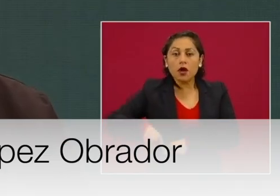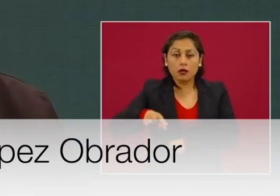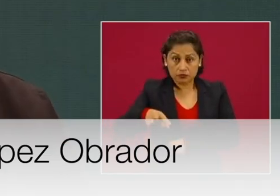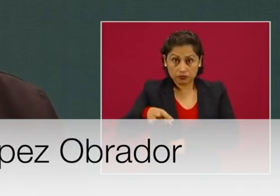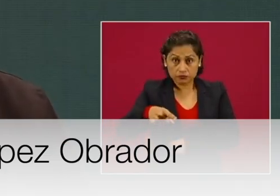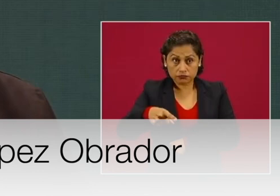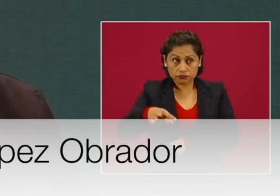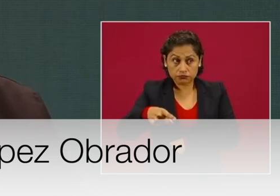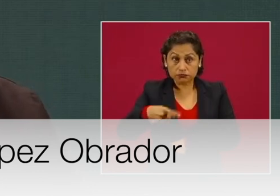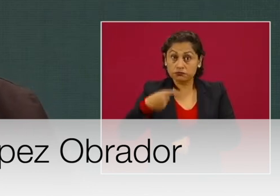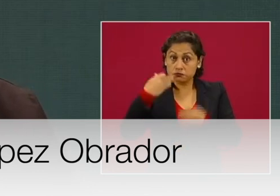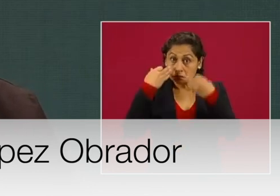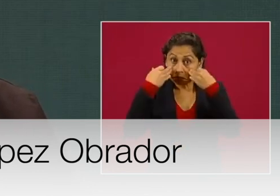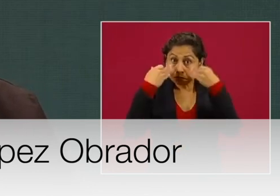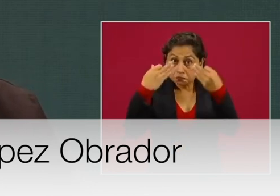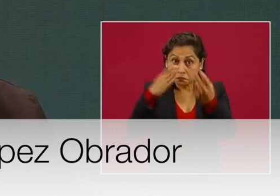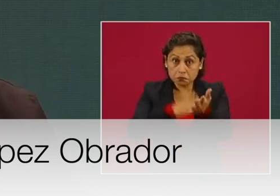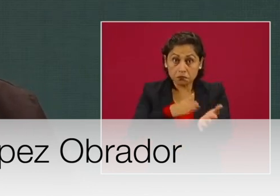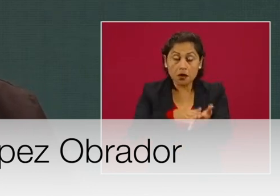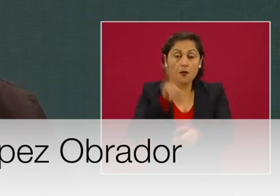va a ser juzgado